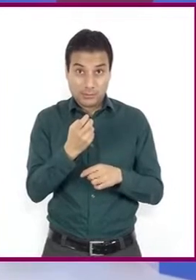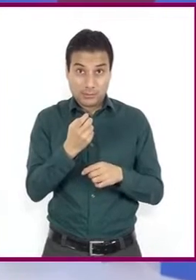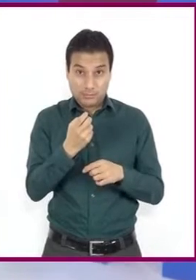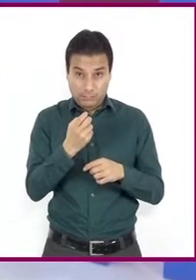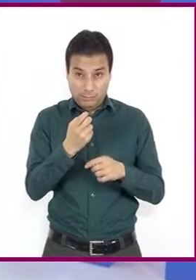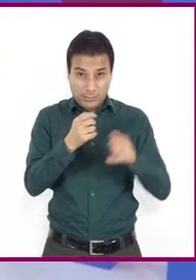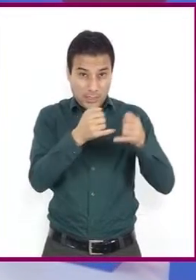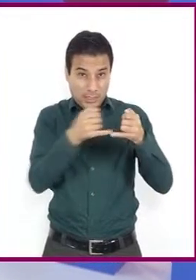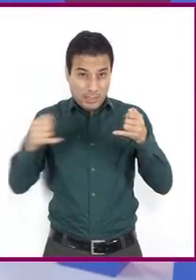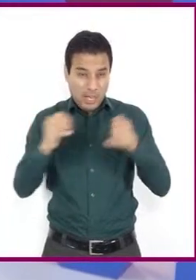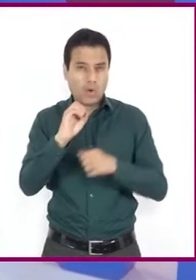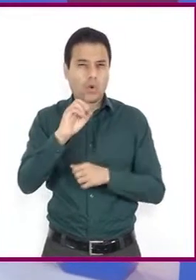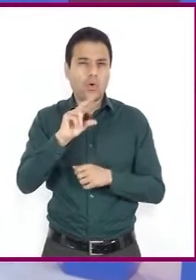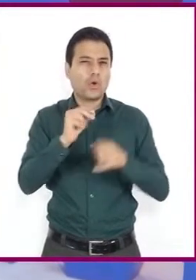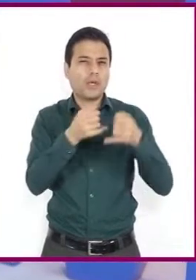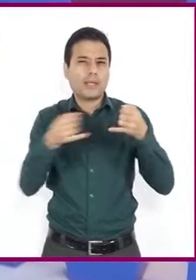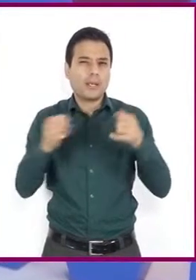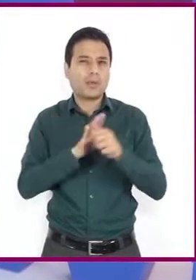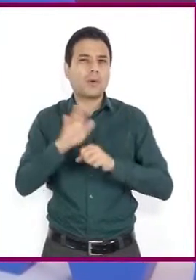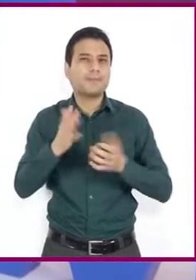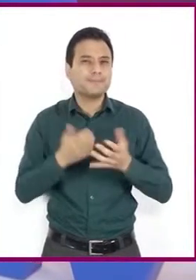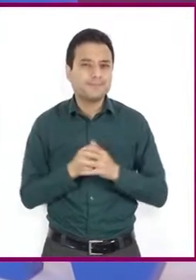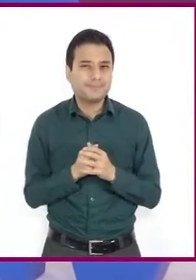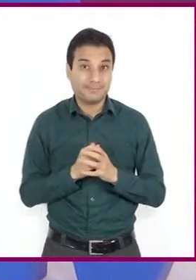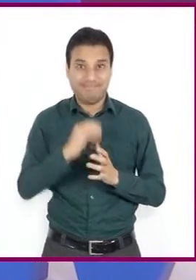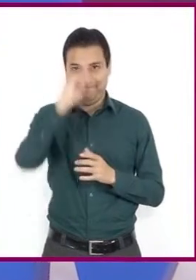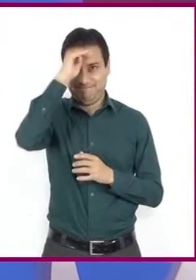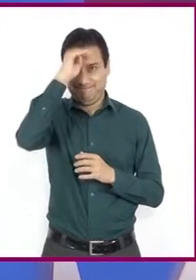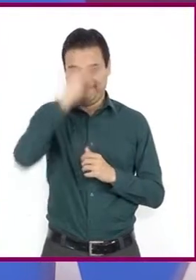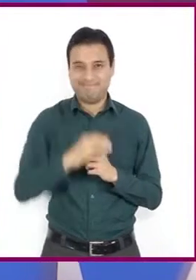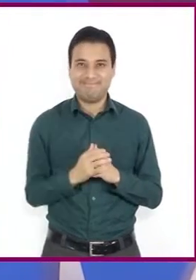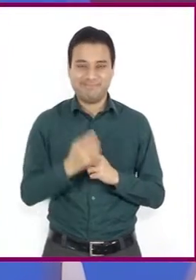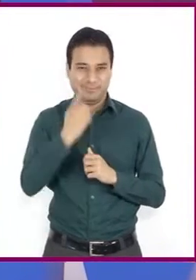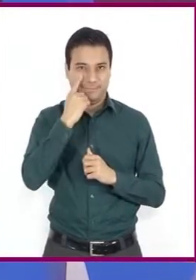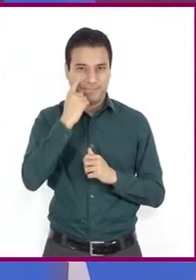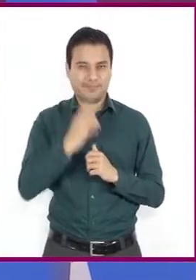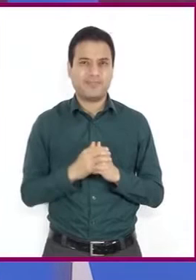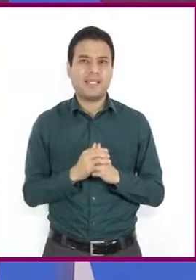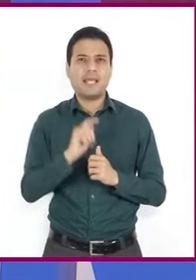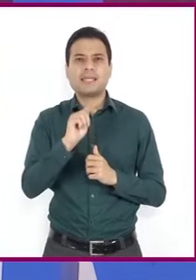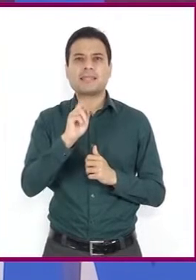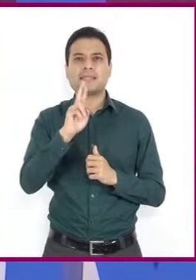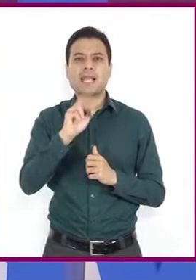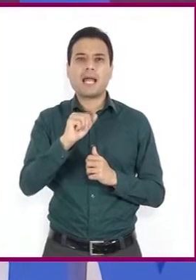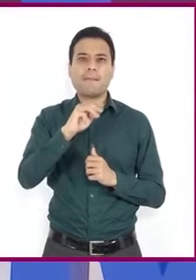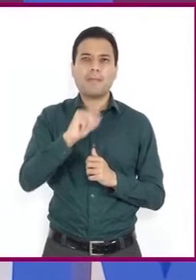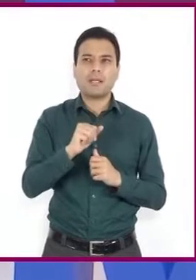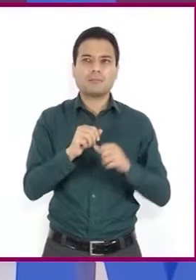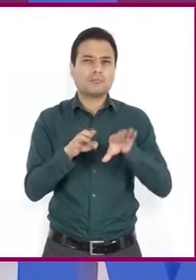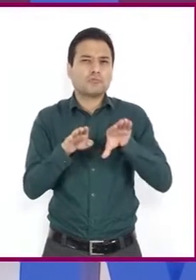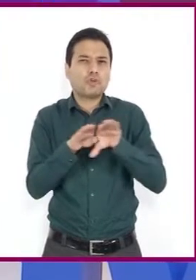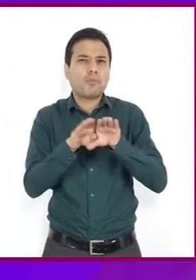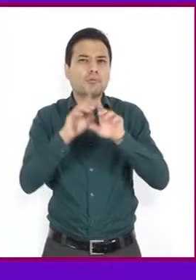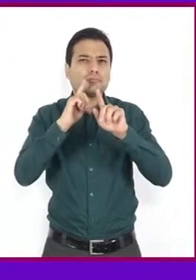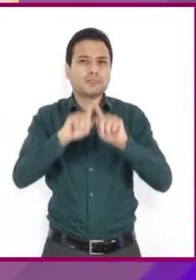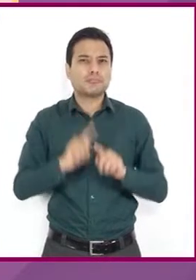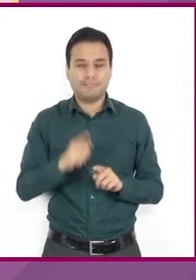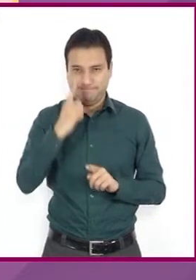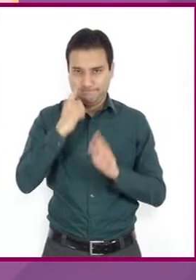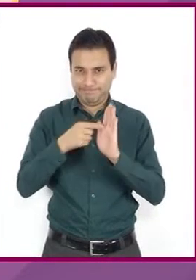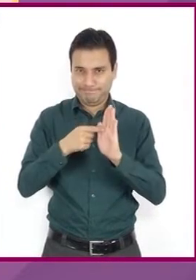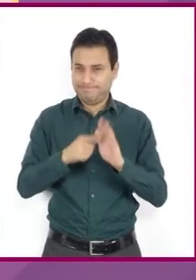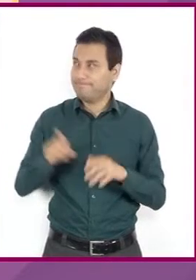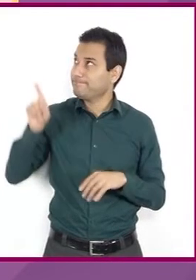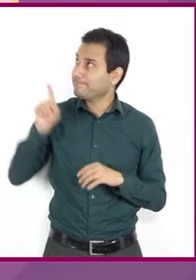lineal o no? Ahora veamos cómo se presentan los tipos de tramas en las narraciones.